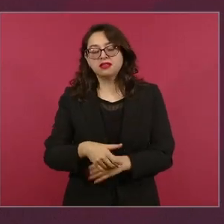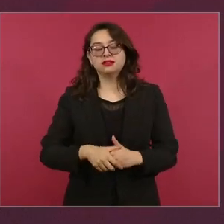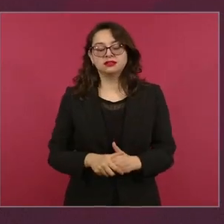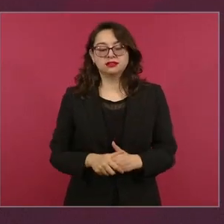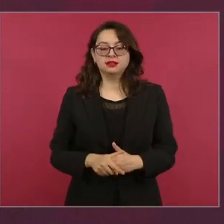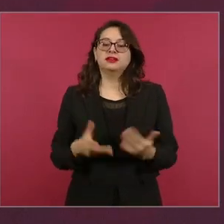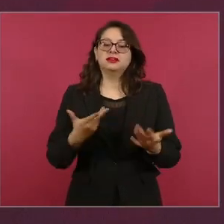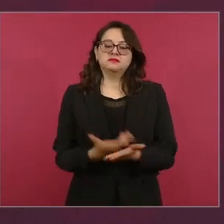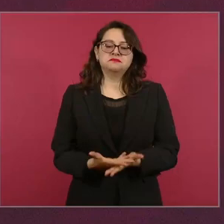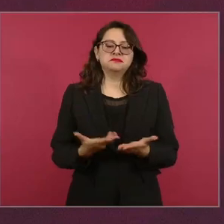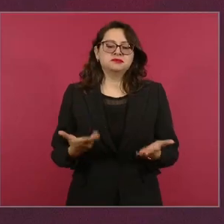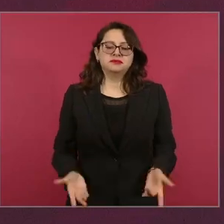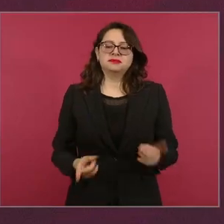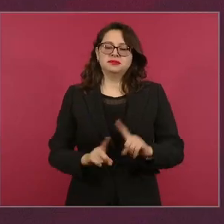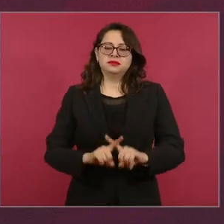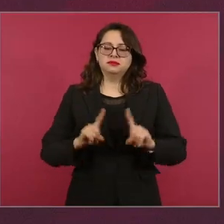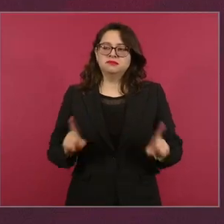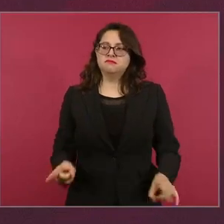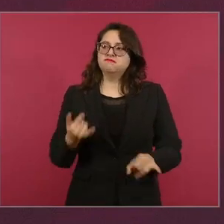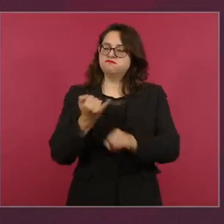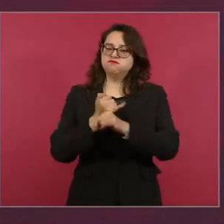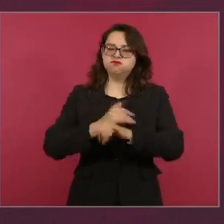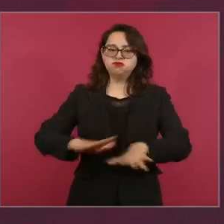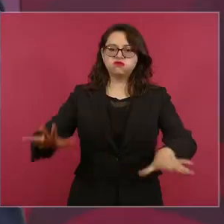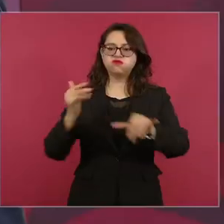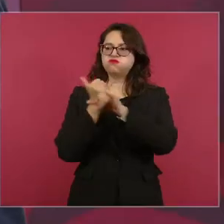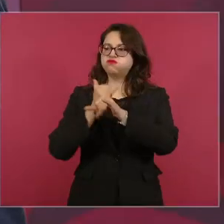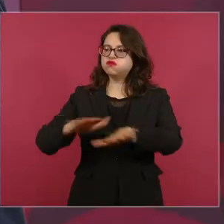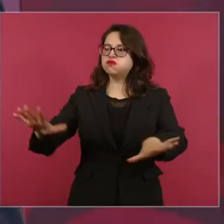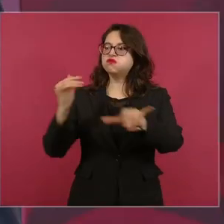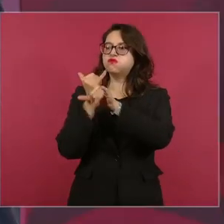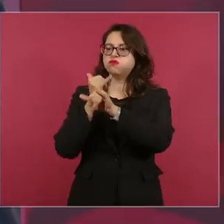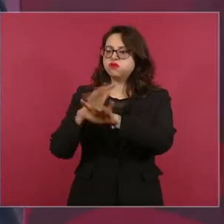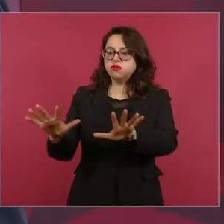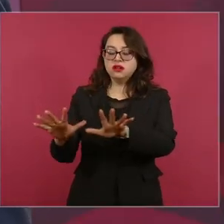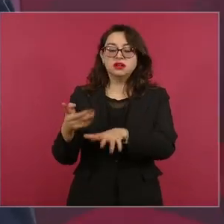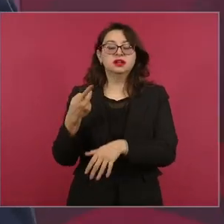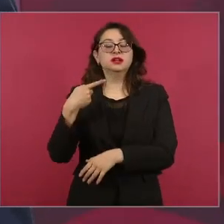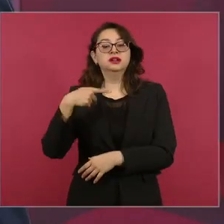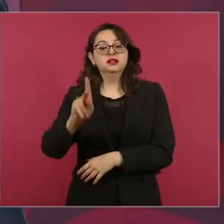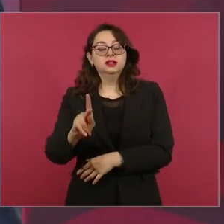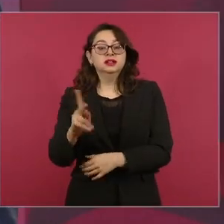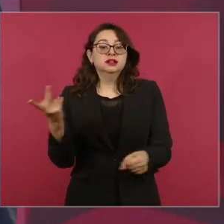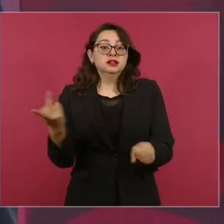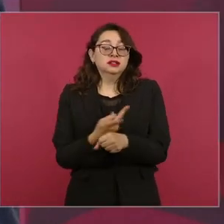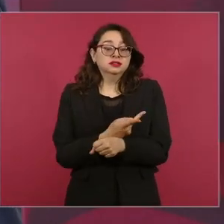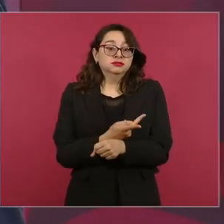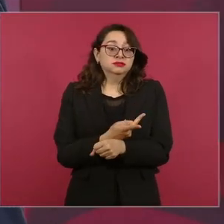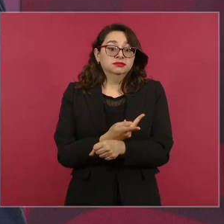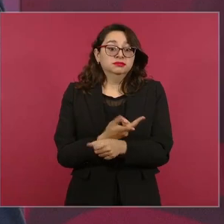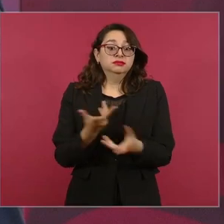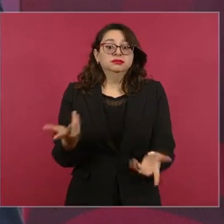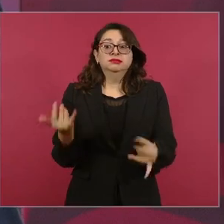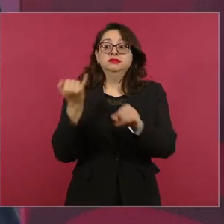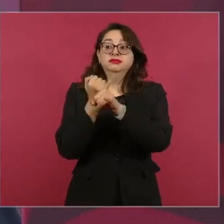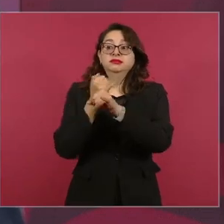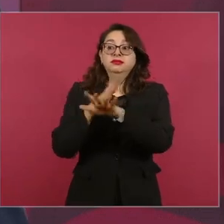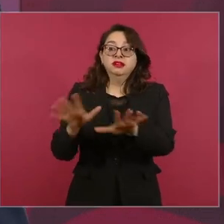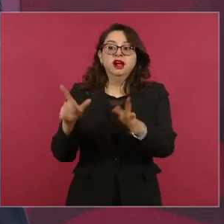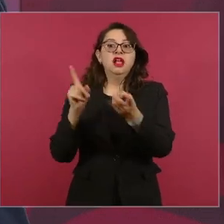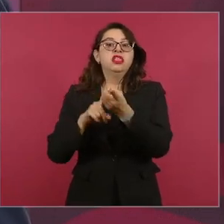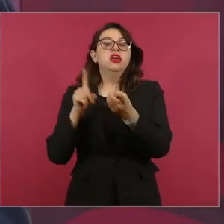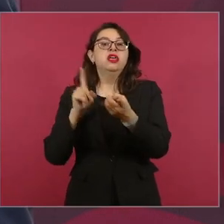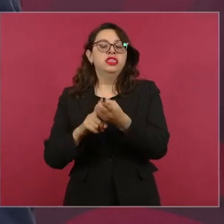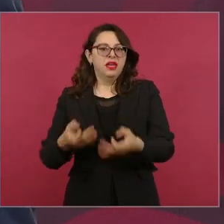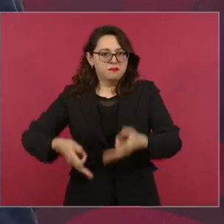Entonces, ahora es distinto, pero pues nada más es las redes, la